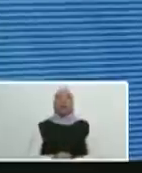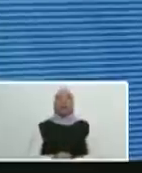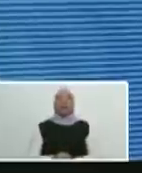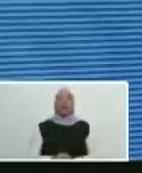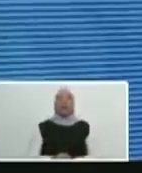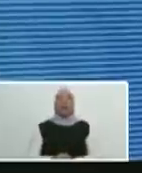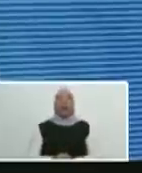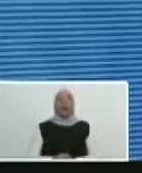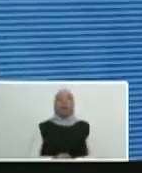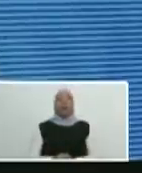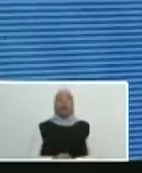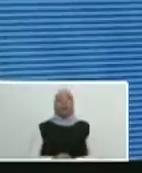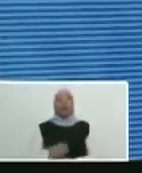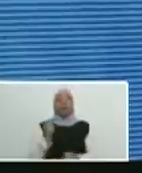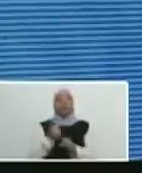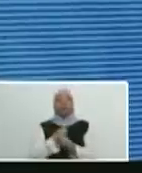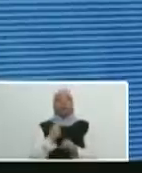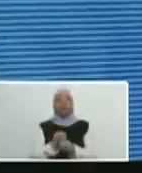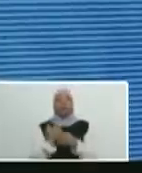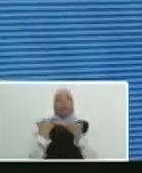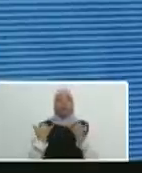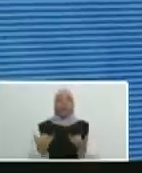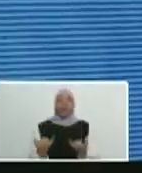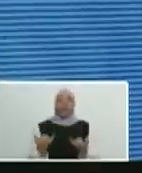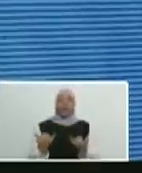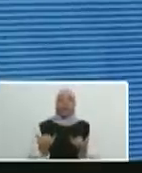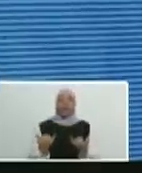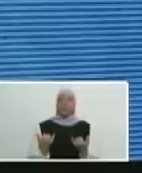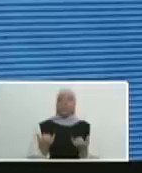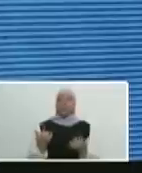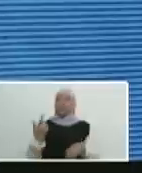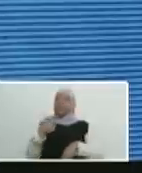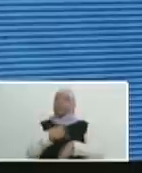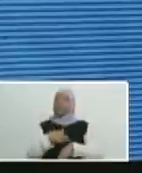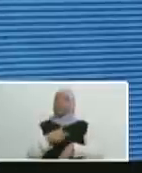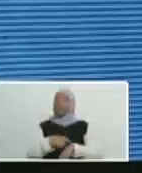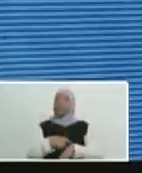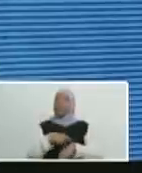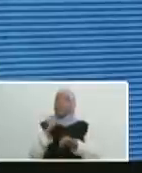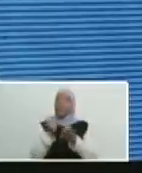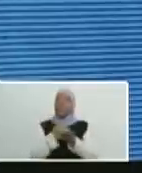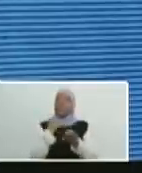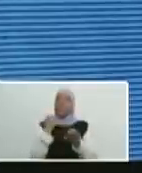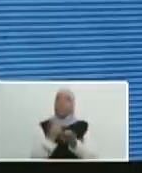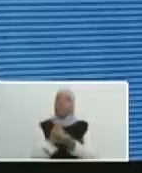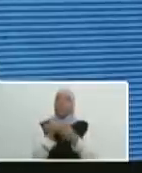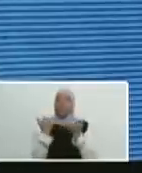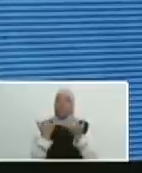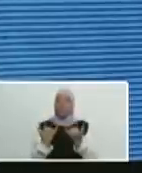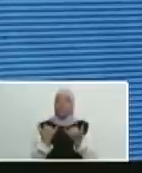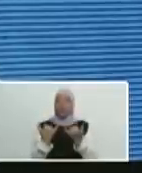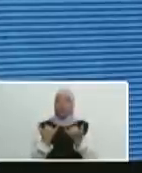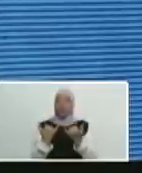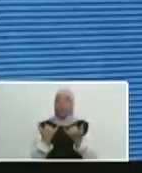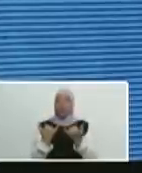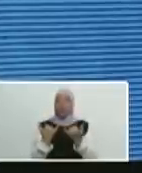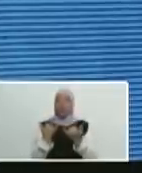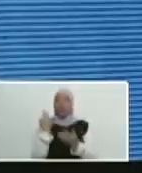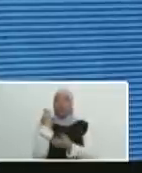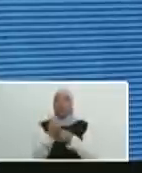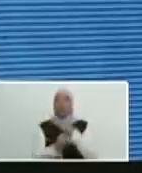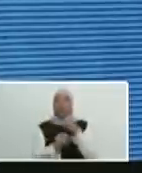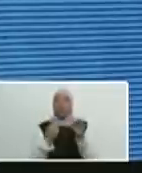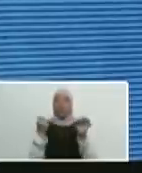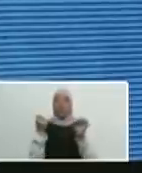El navegador advierte que estamos cerca de la hora del ocaso, por lo que me comprometo en